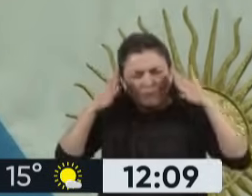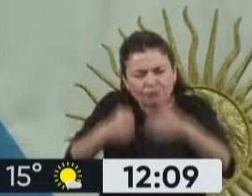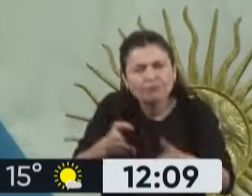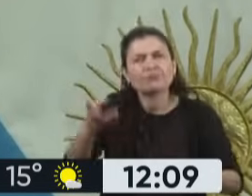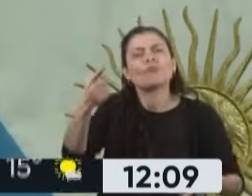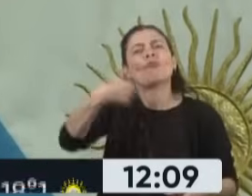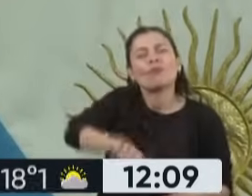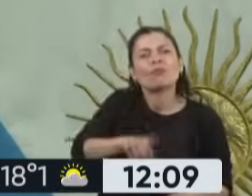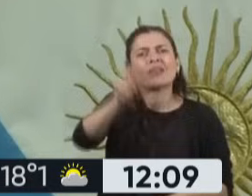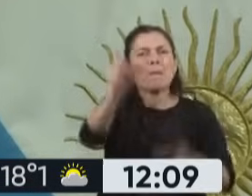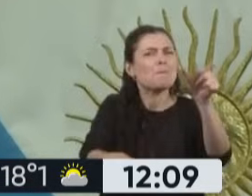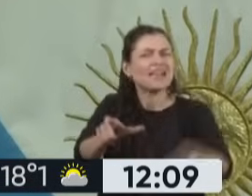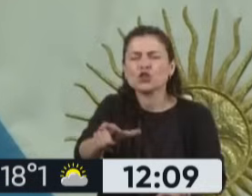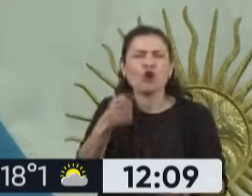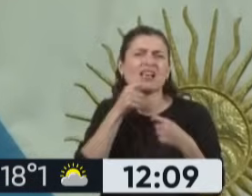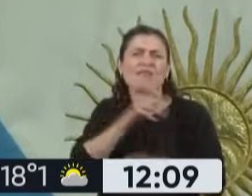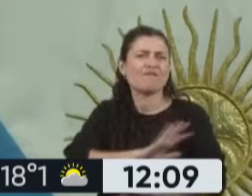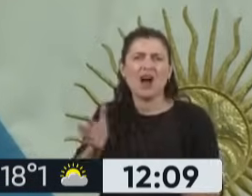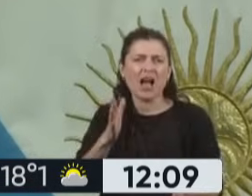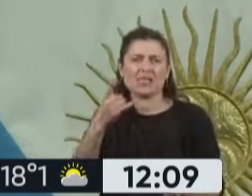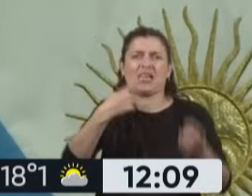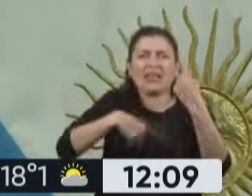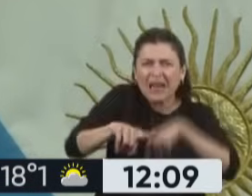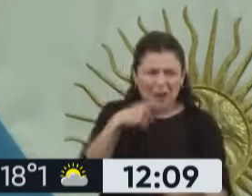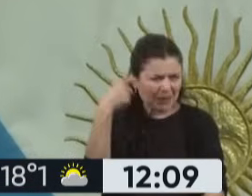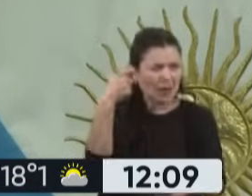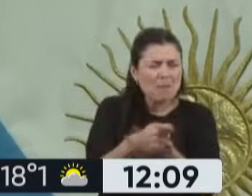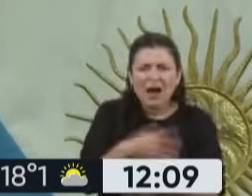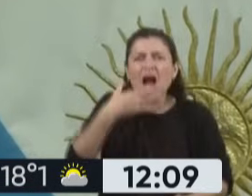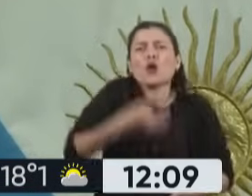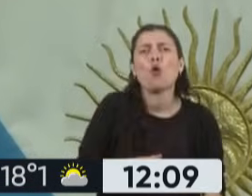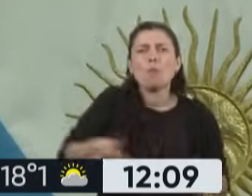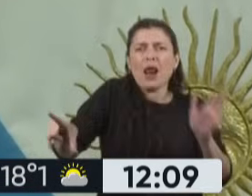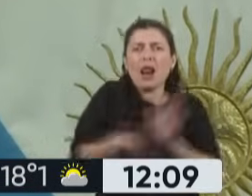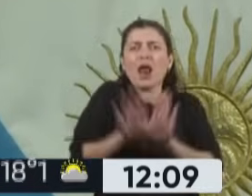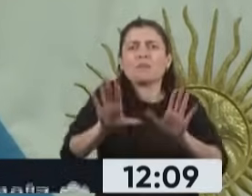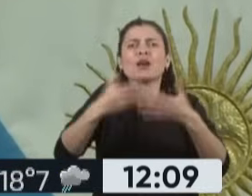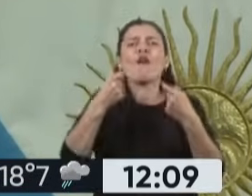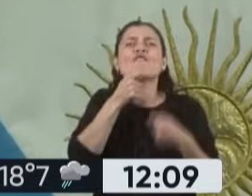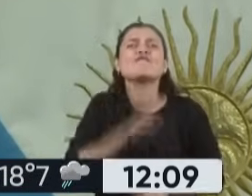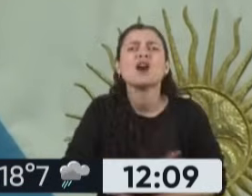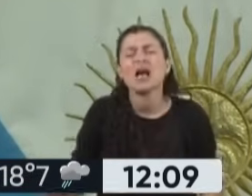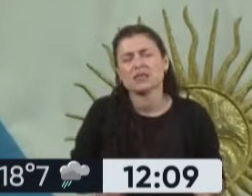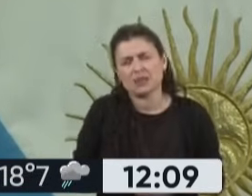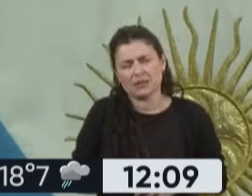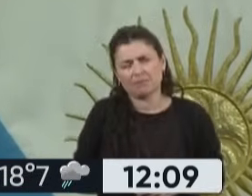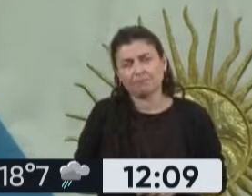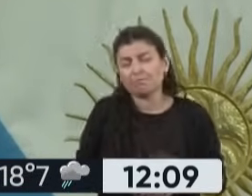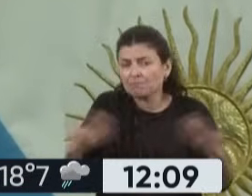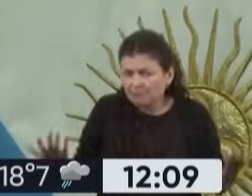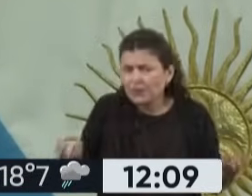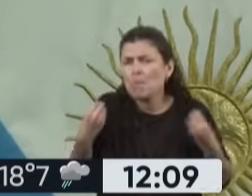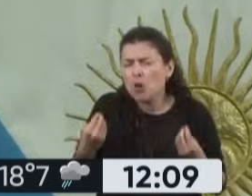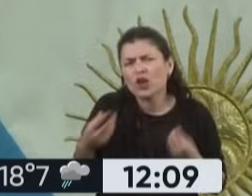sofisticada y hacerle más fácil el acceso a este nuevo régimen a todos los ciudadanos. ¿Por qué lo hacemos? Lo hacemos porque de esta